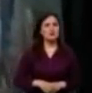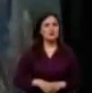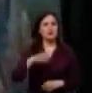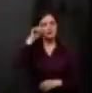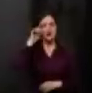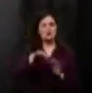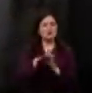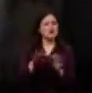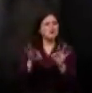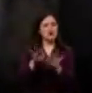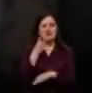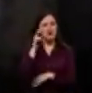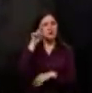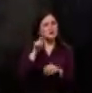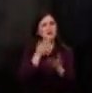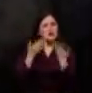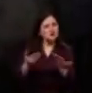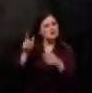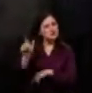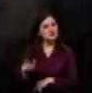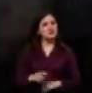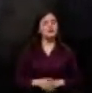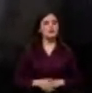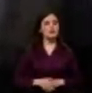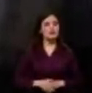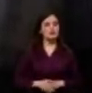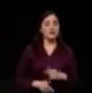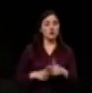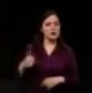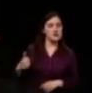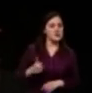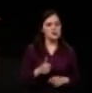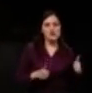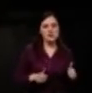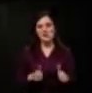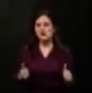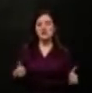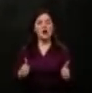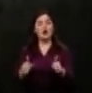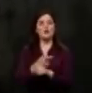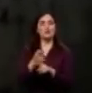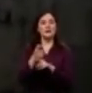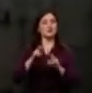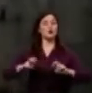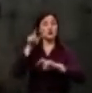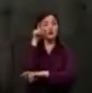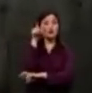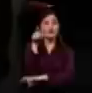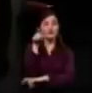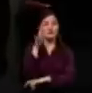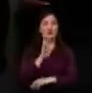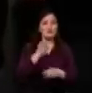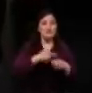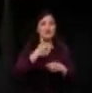recordamos bastante. Llegaban al velorio de la difunta a enterarse de los detalles del crimen. Investigaciones de la fiscalía apuntan a señalar un caso